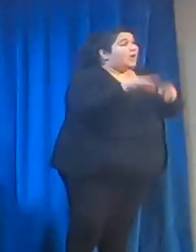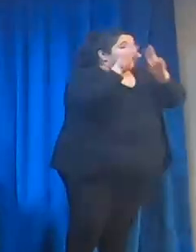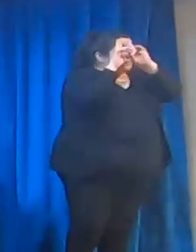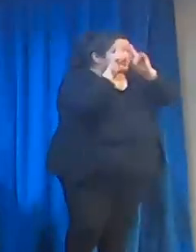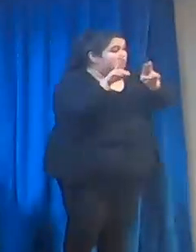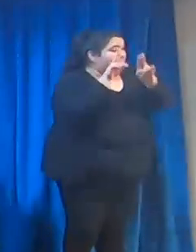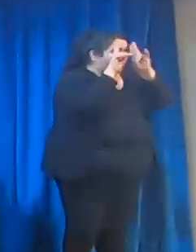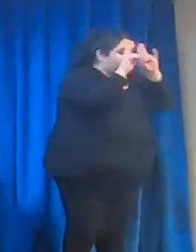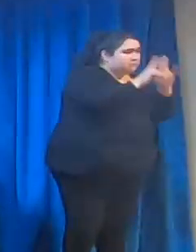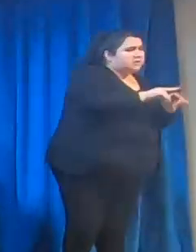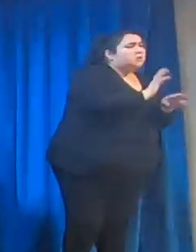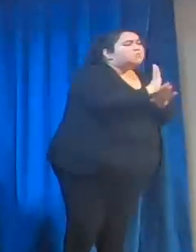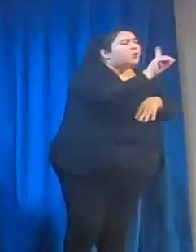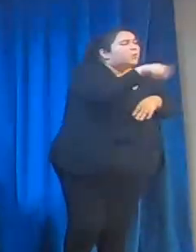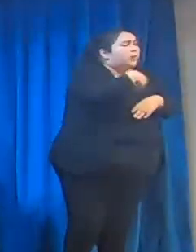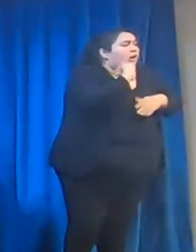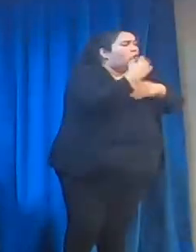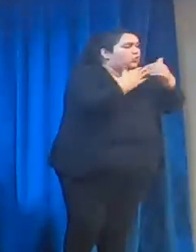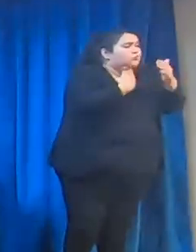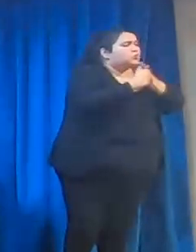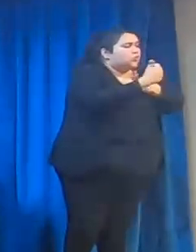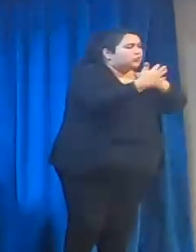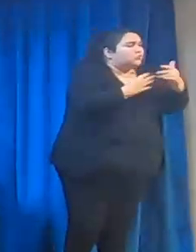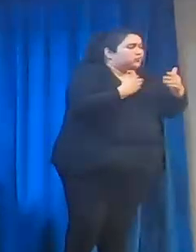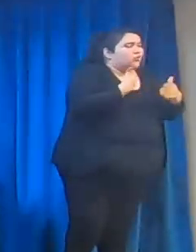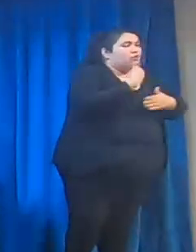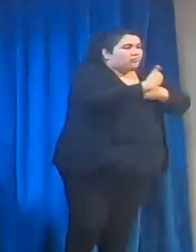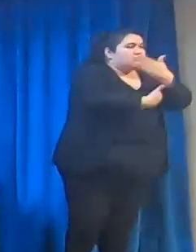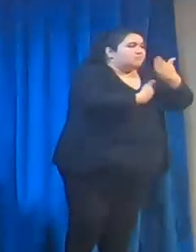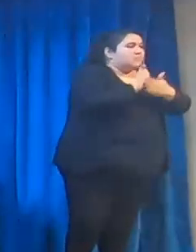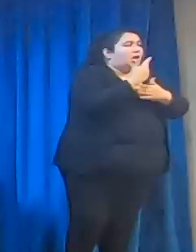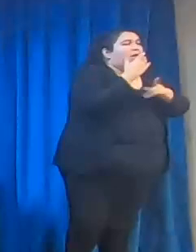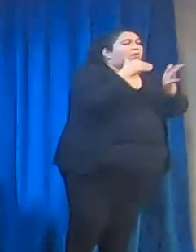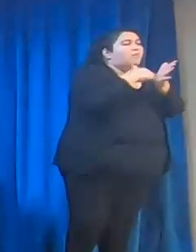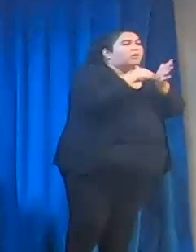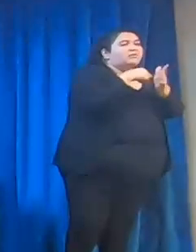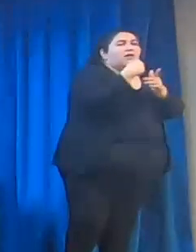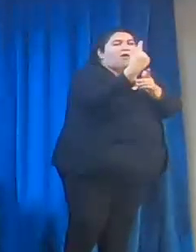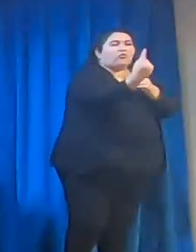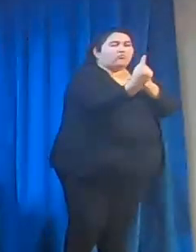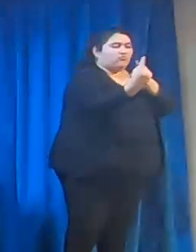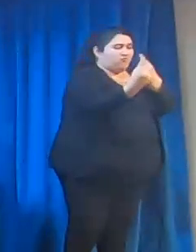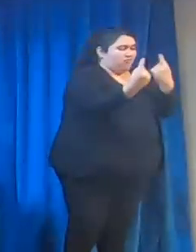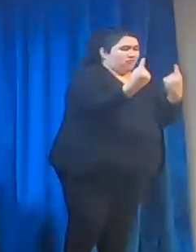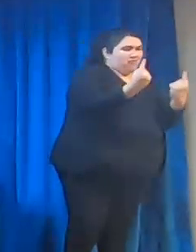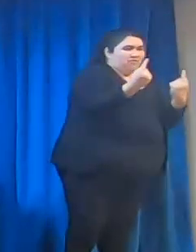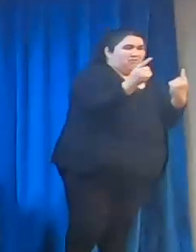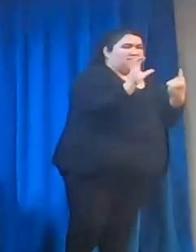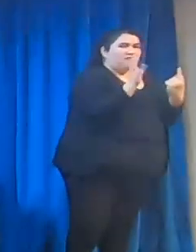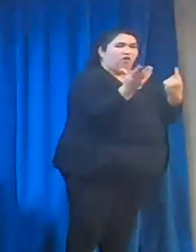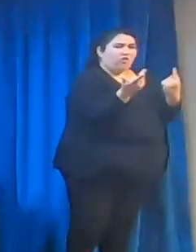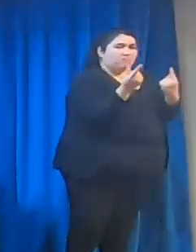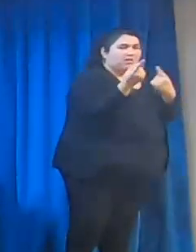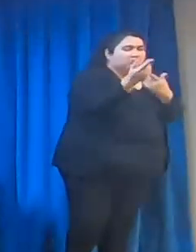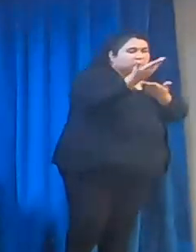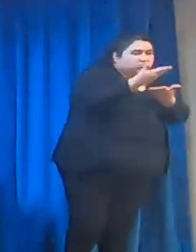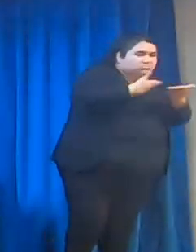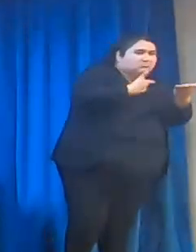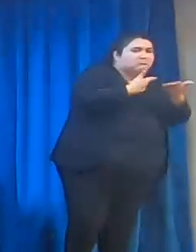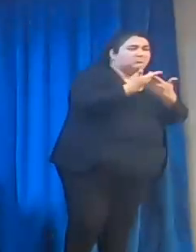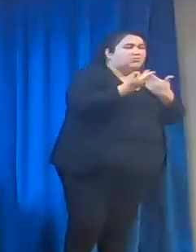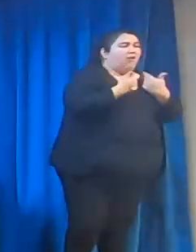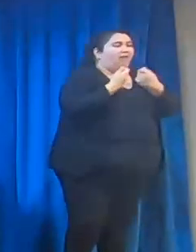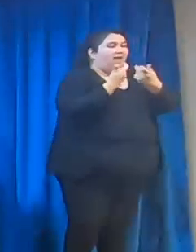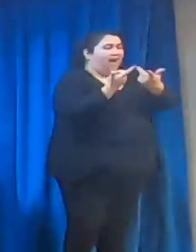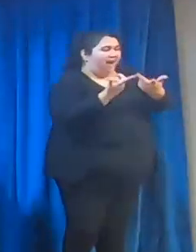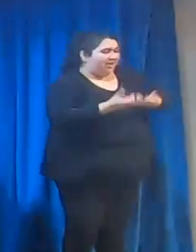se construye a partir de las maneras en las que se dirigen a los demás, la forma en la que transmiten ciertas cosas,